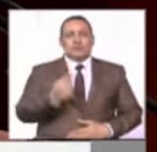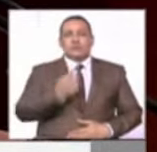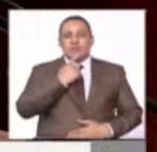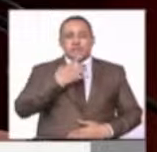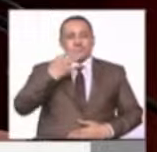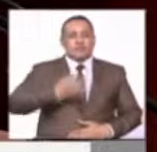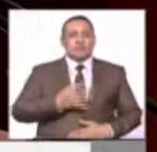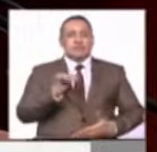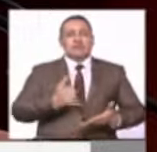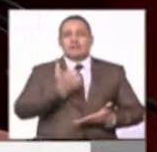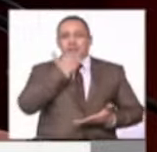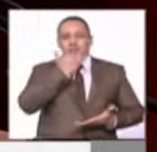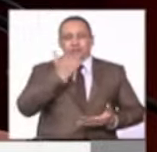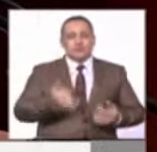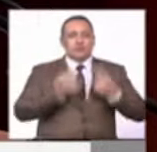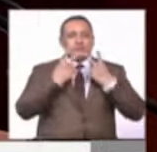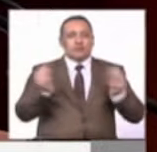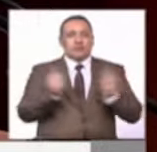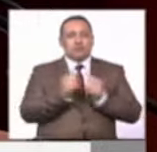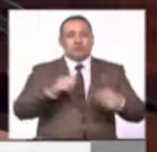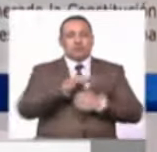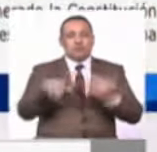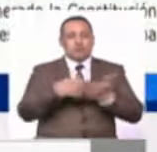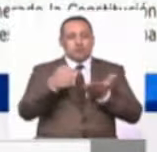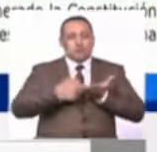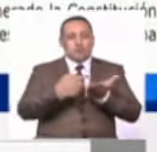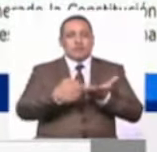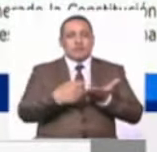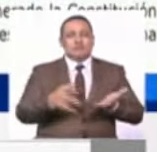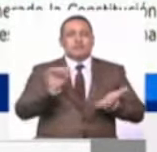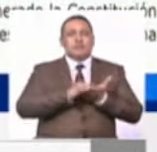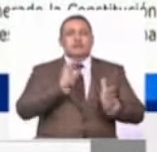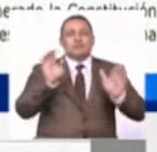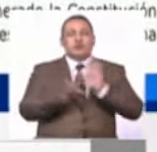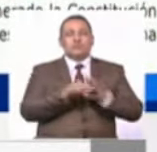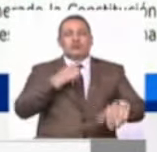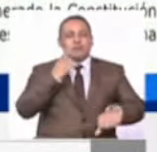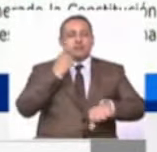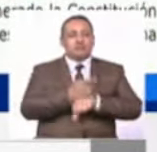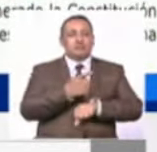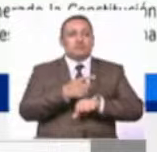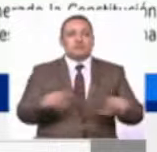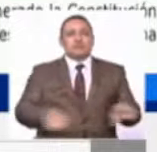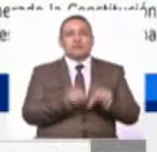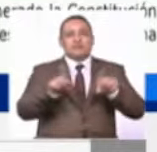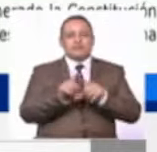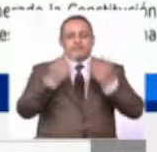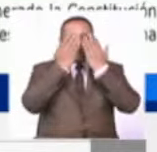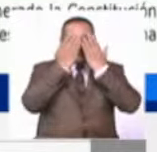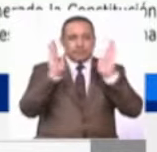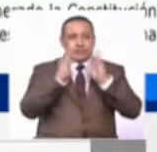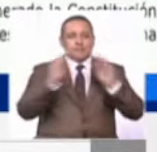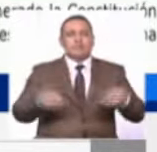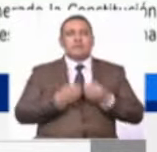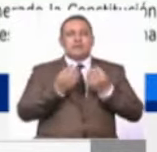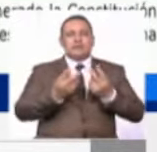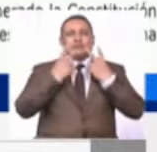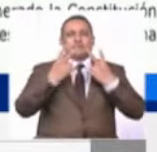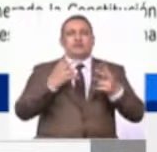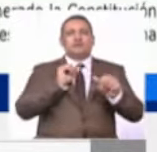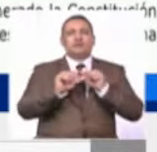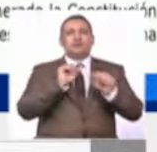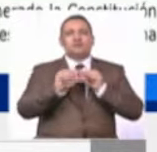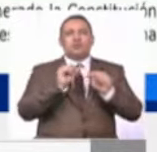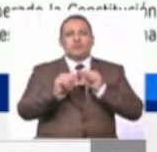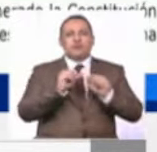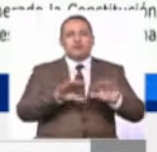realidad lo que está ocurriendo con este debate Es que la denuncia abre los ojos para ver un artículo de